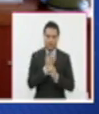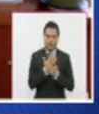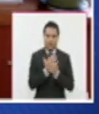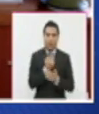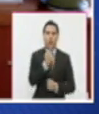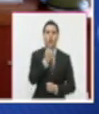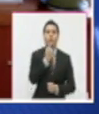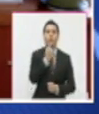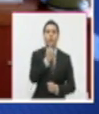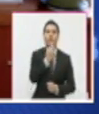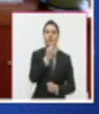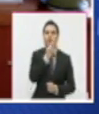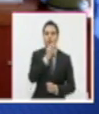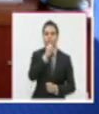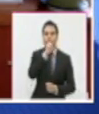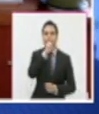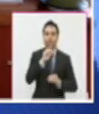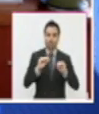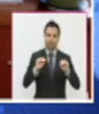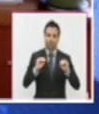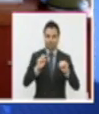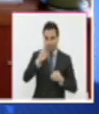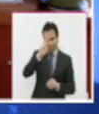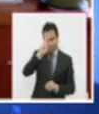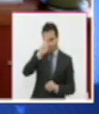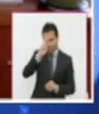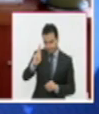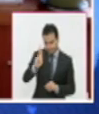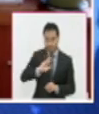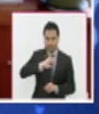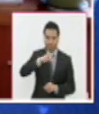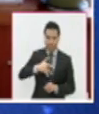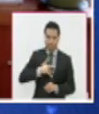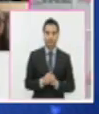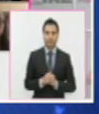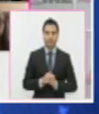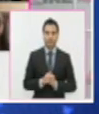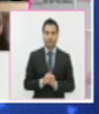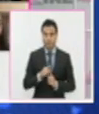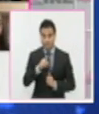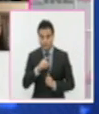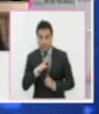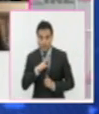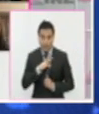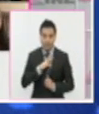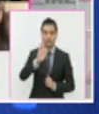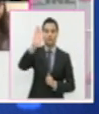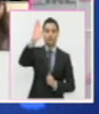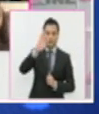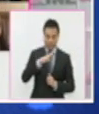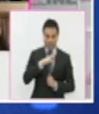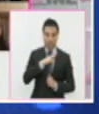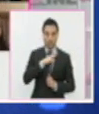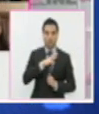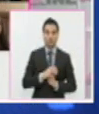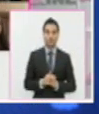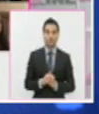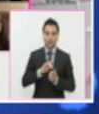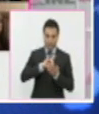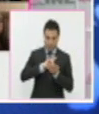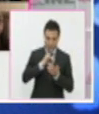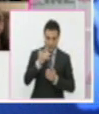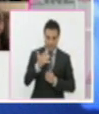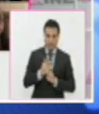tiene que ver con la construcción, como un fruto del reclamo democratizador que venía de años